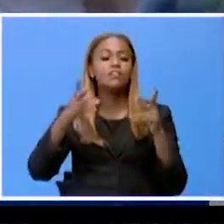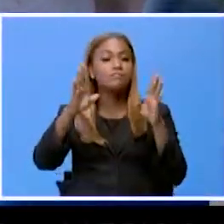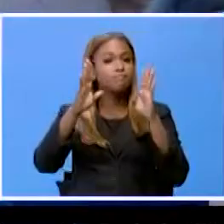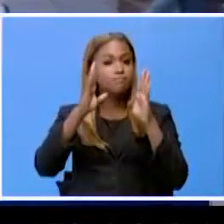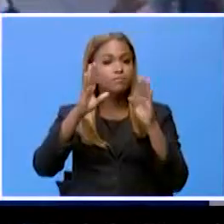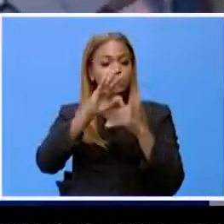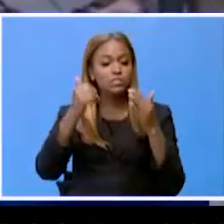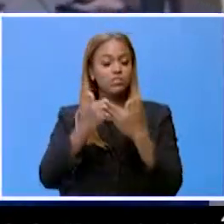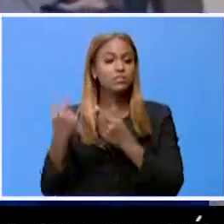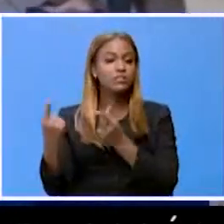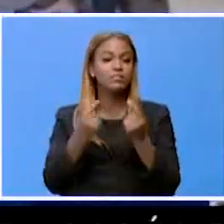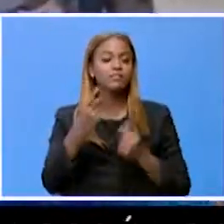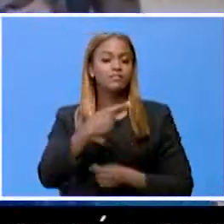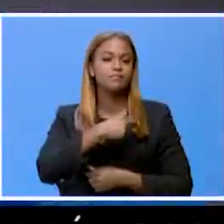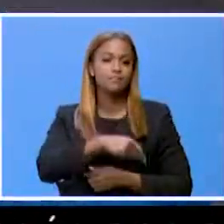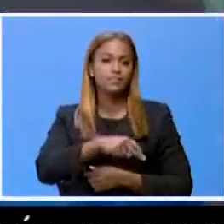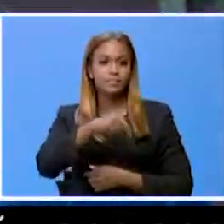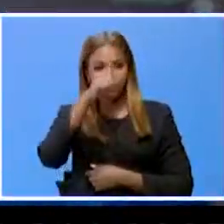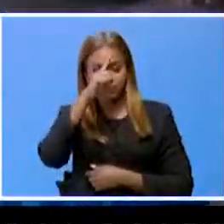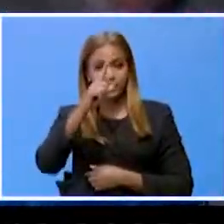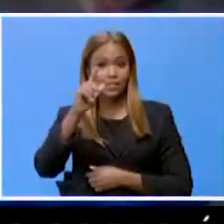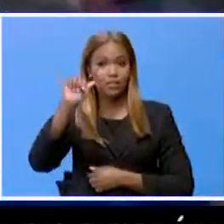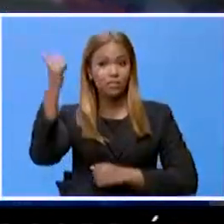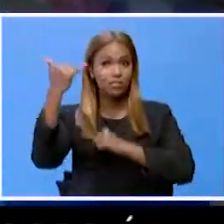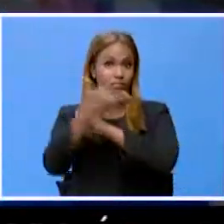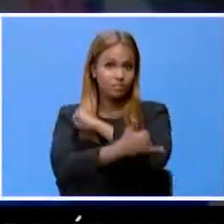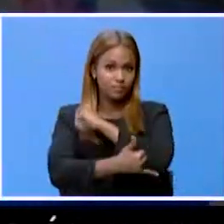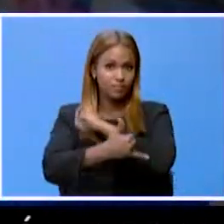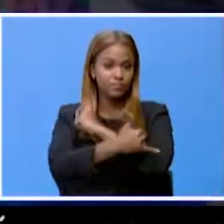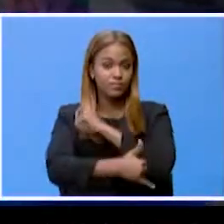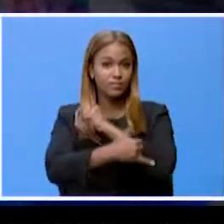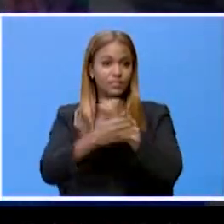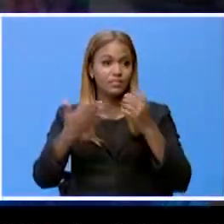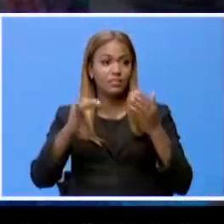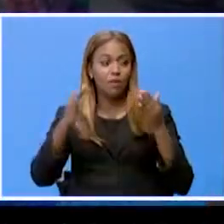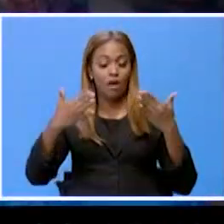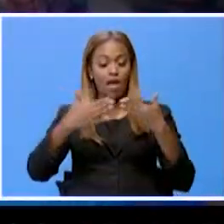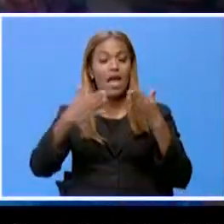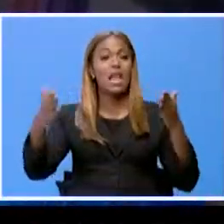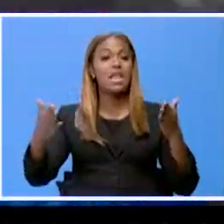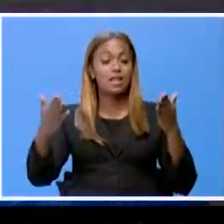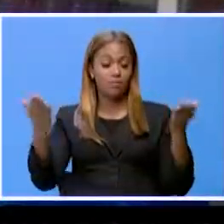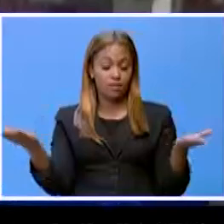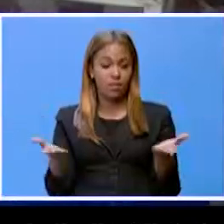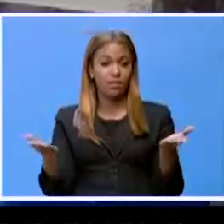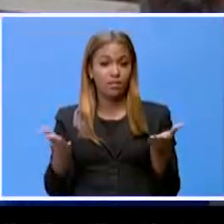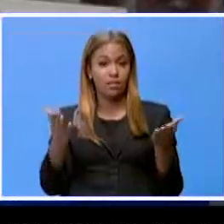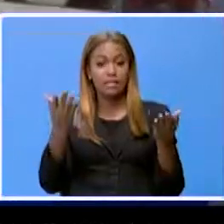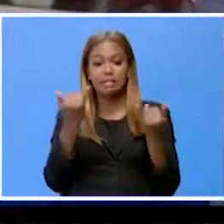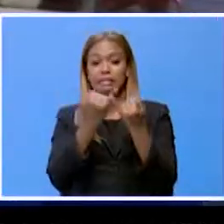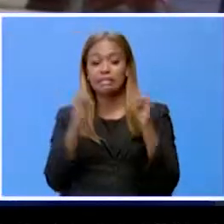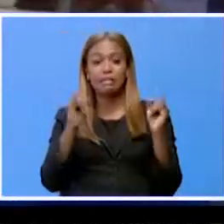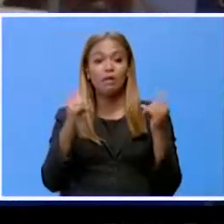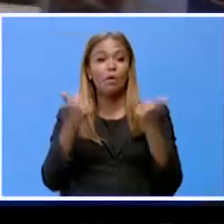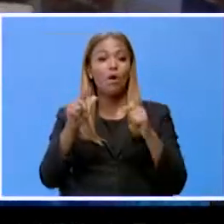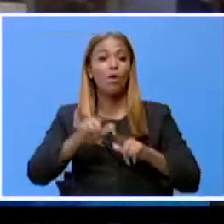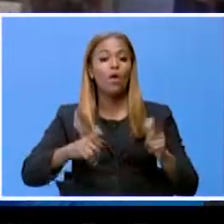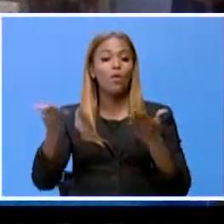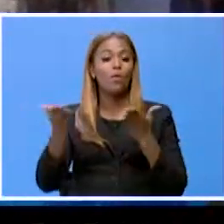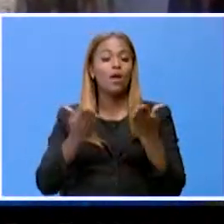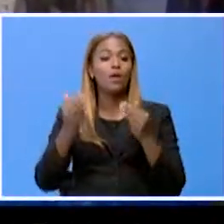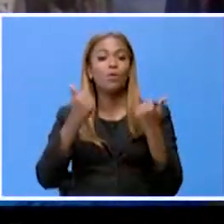bien, los actos religiosos en exterior, al aire libre. Independientemente del lugar, cualquier